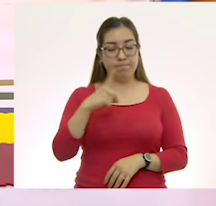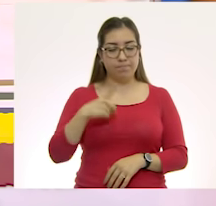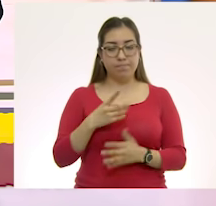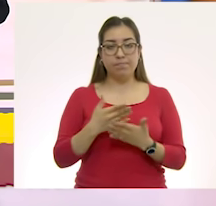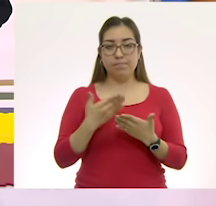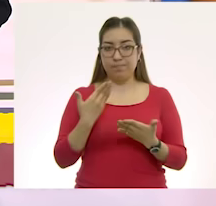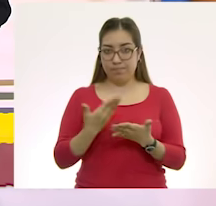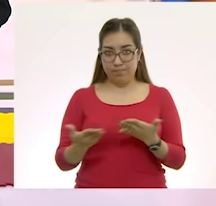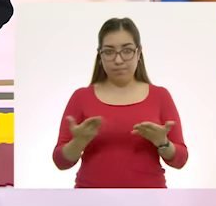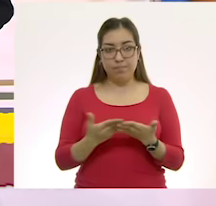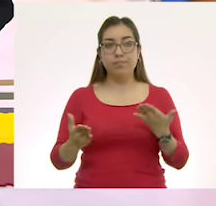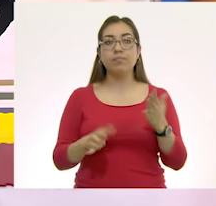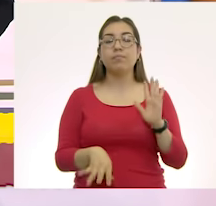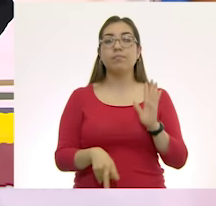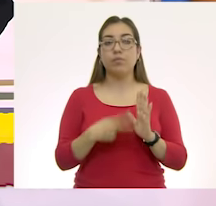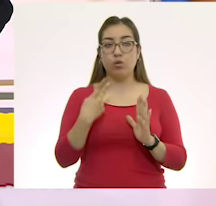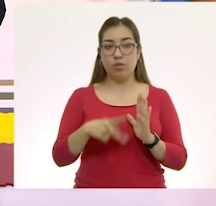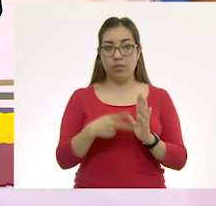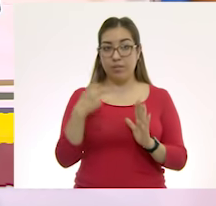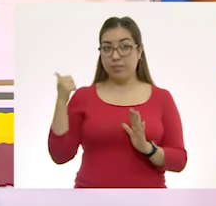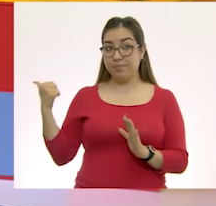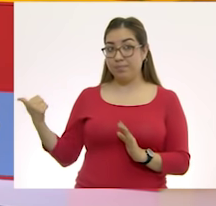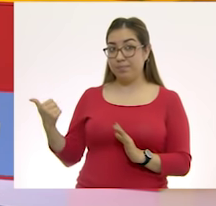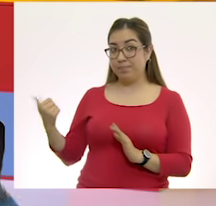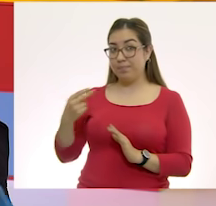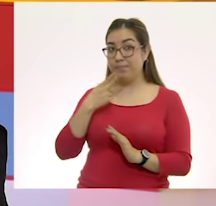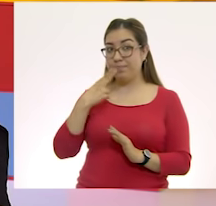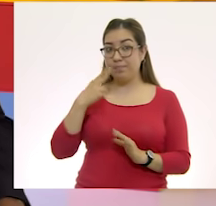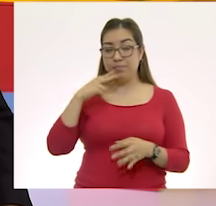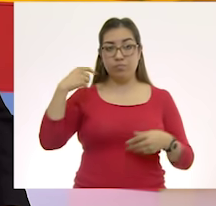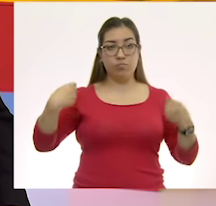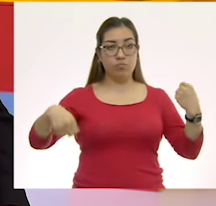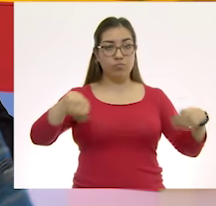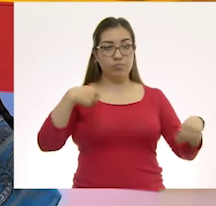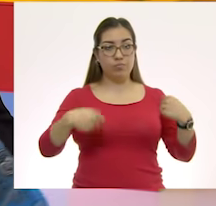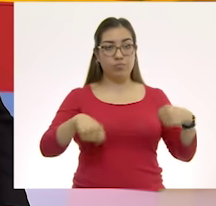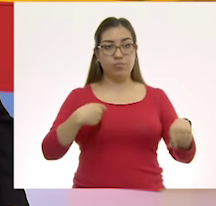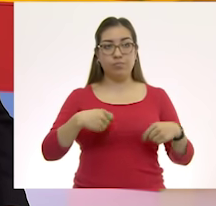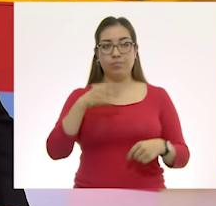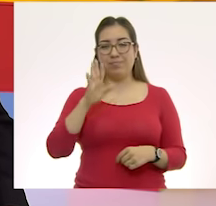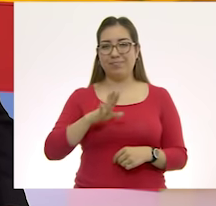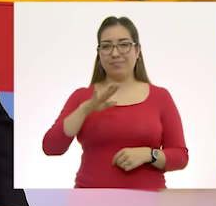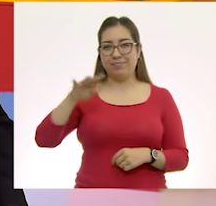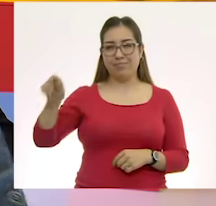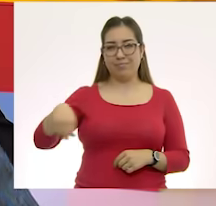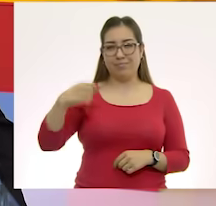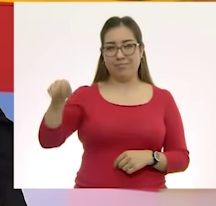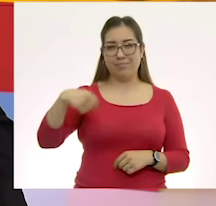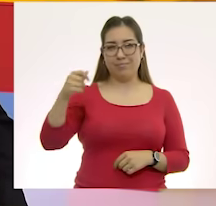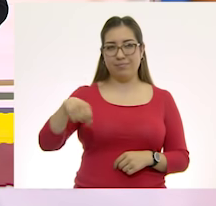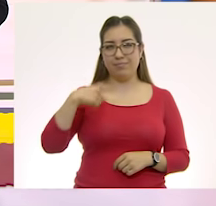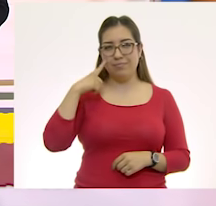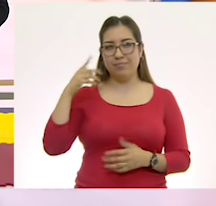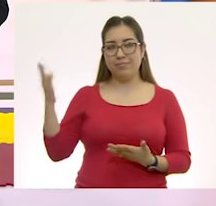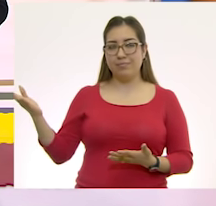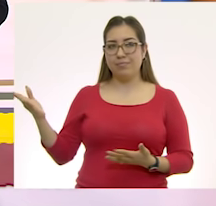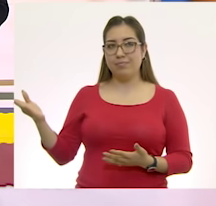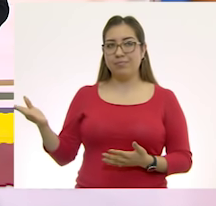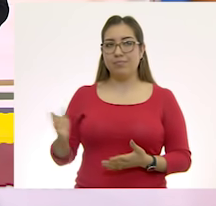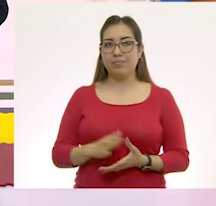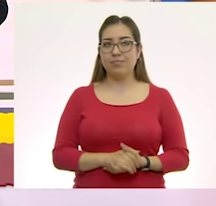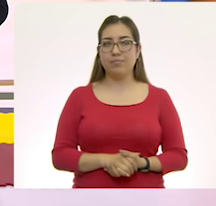los movimientos con el palyaçat. ¿Están listos? Lo vamos a agitar como si lo estuviéramos enrollando. Lo vamos a hacer hacia arriba.